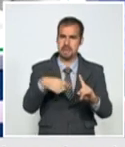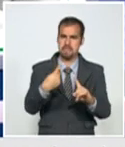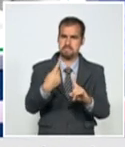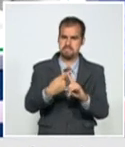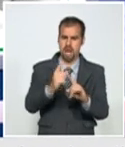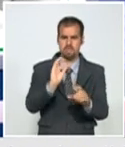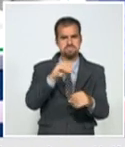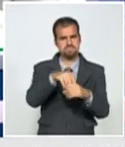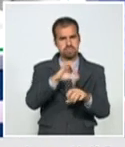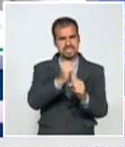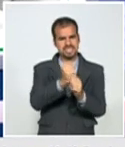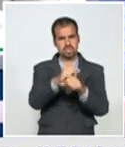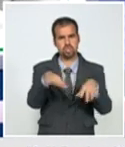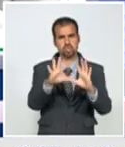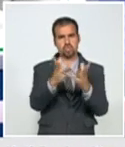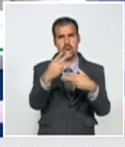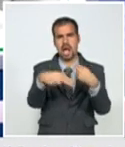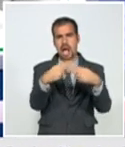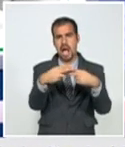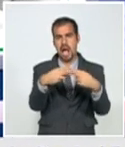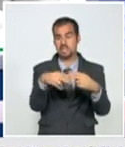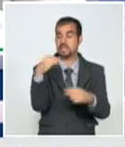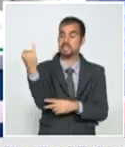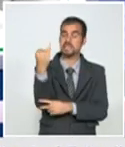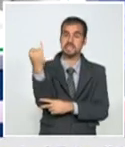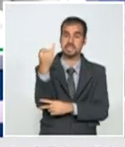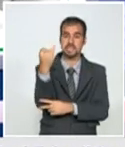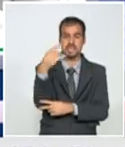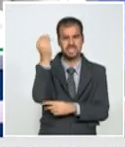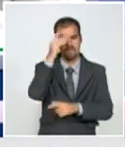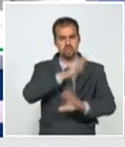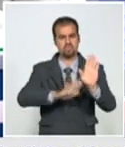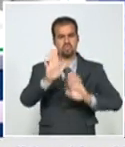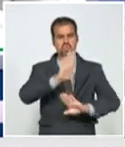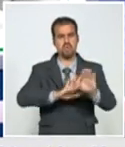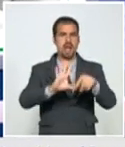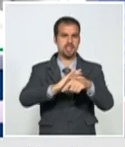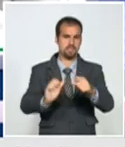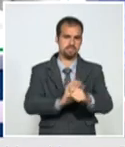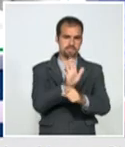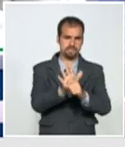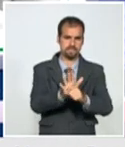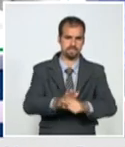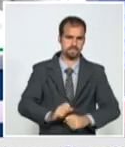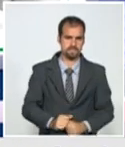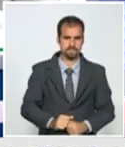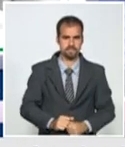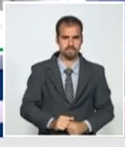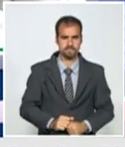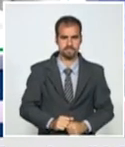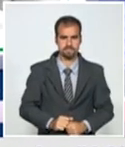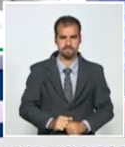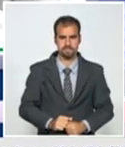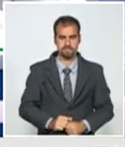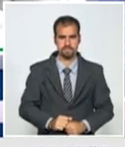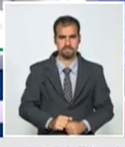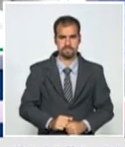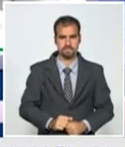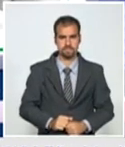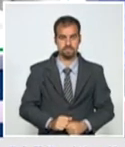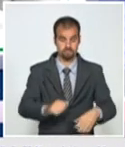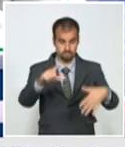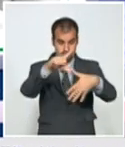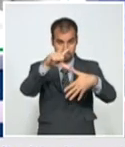este trabajo internacional en el combate de la COVID-19. Nuestro país, en América Latina, marcha